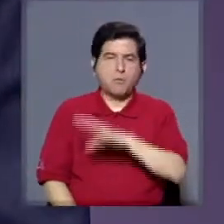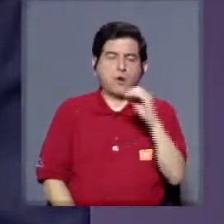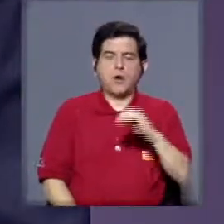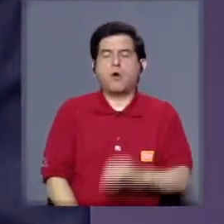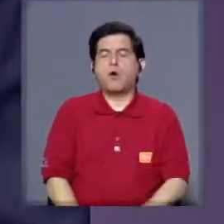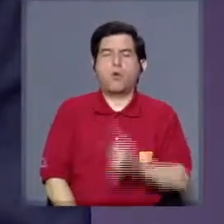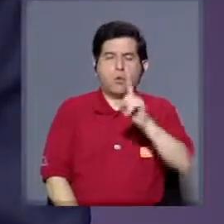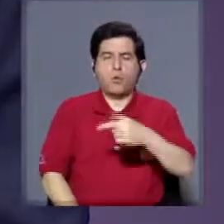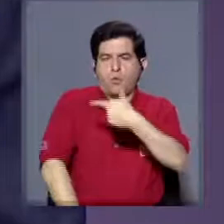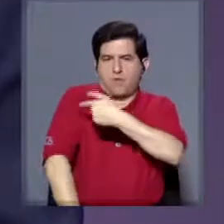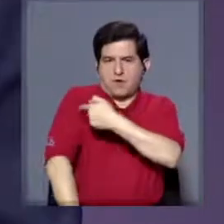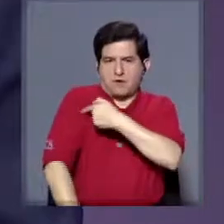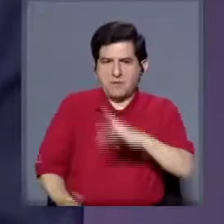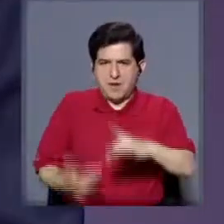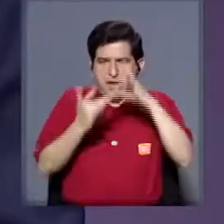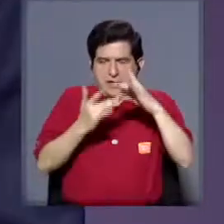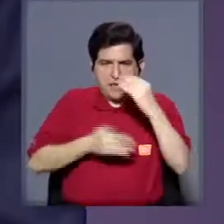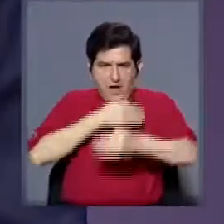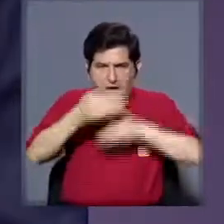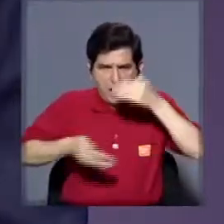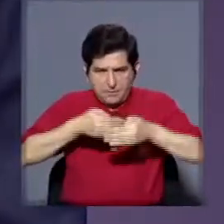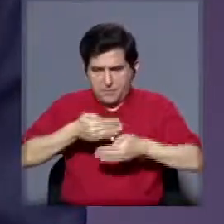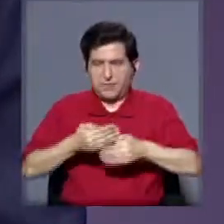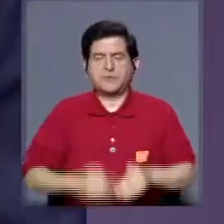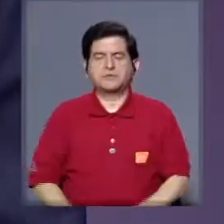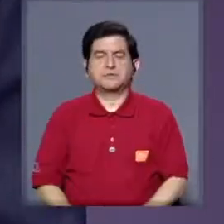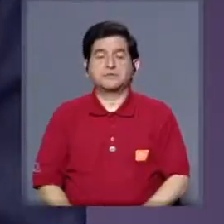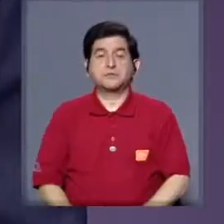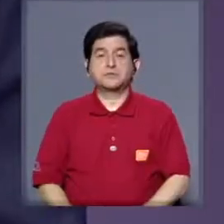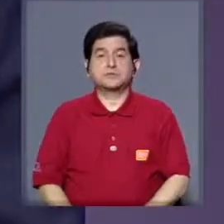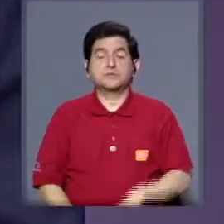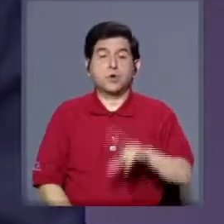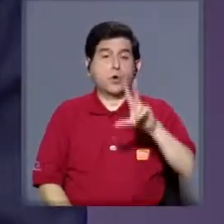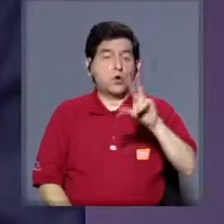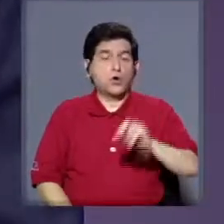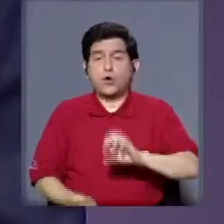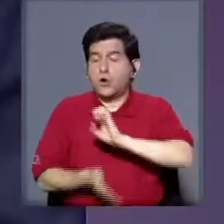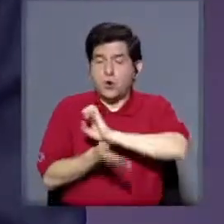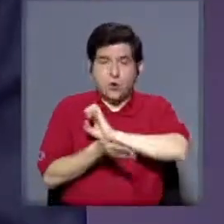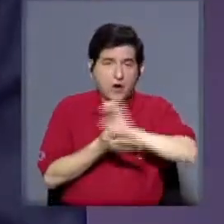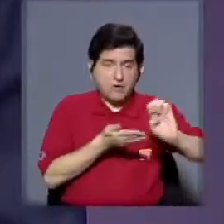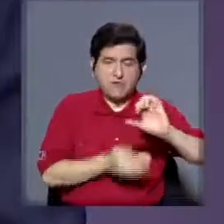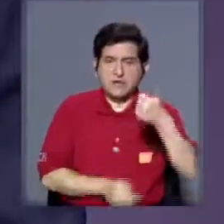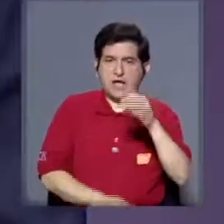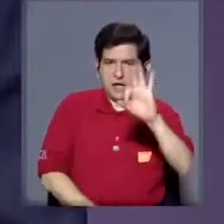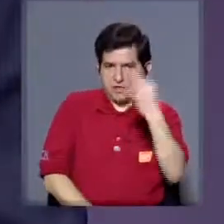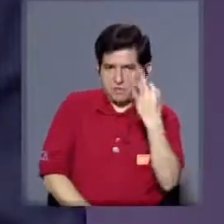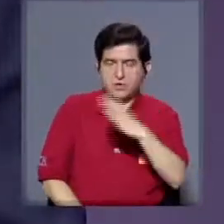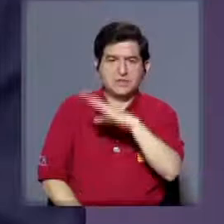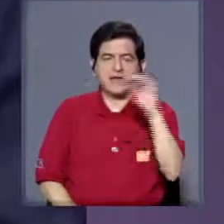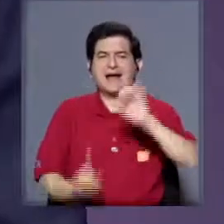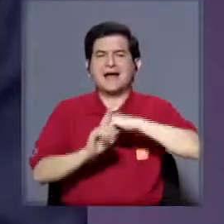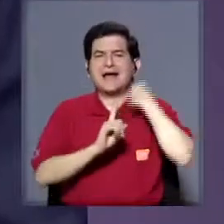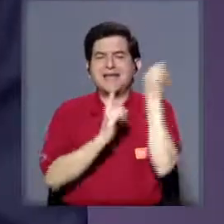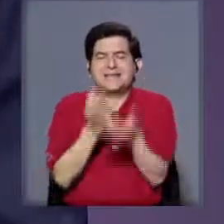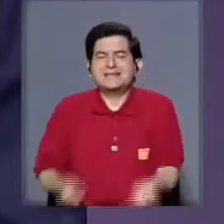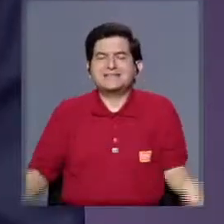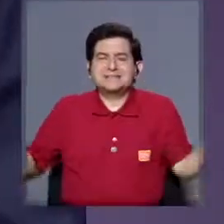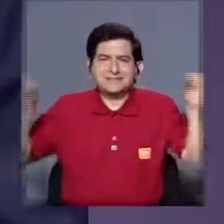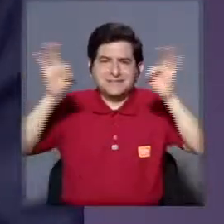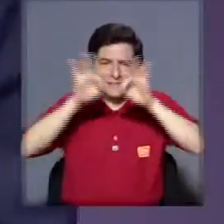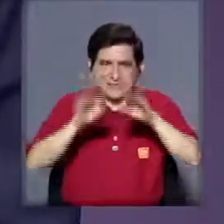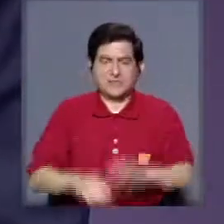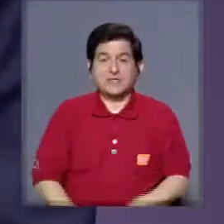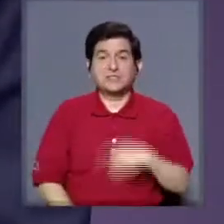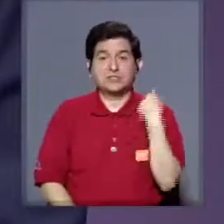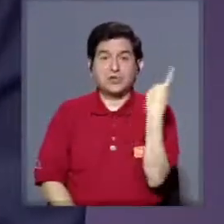el obstetra que no haya podido ser evitado por otros medios y el punto más importante que